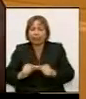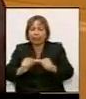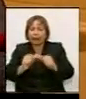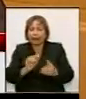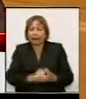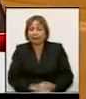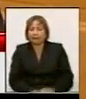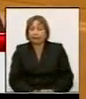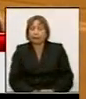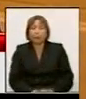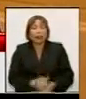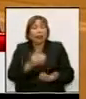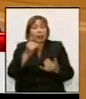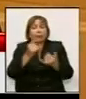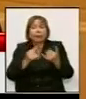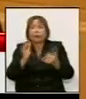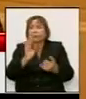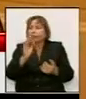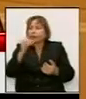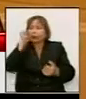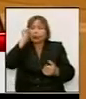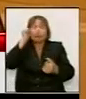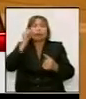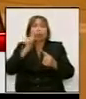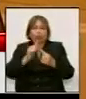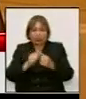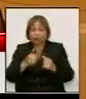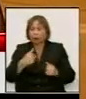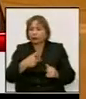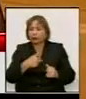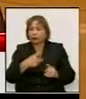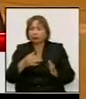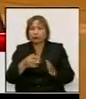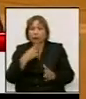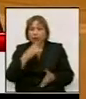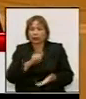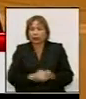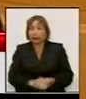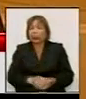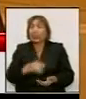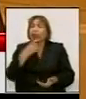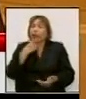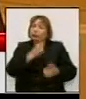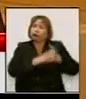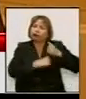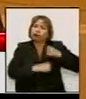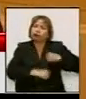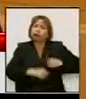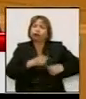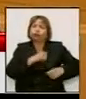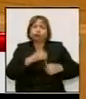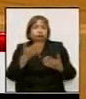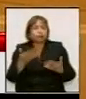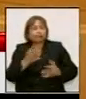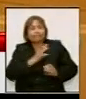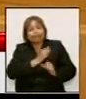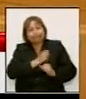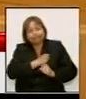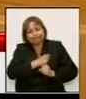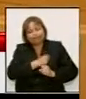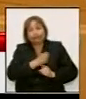Al despedirnos, recordemos la liturgia nuestra. Hemos sufrido la pérdida de un ser